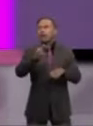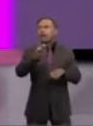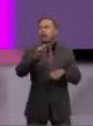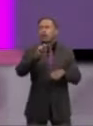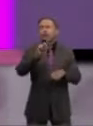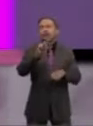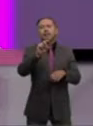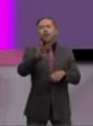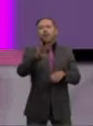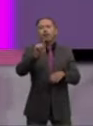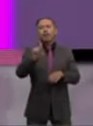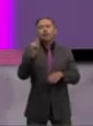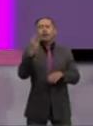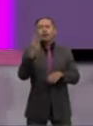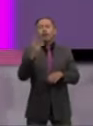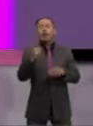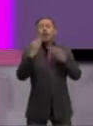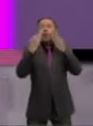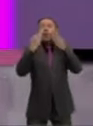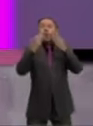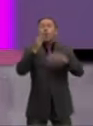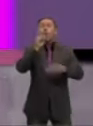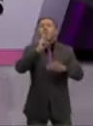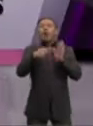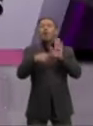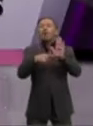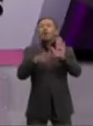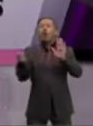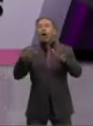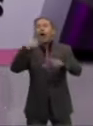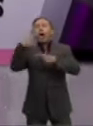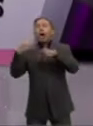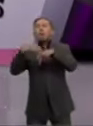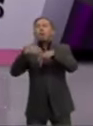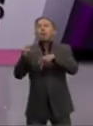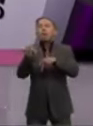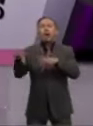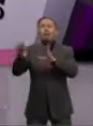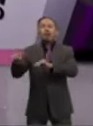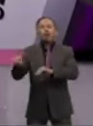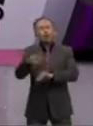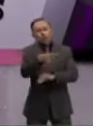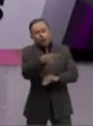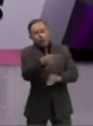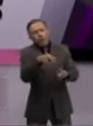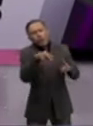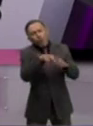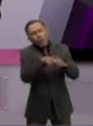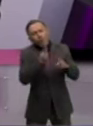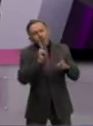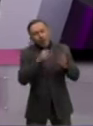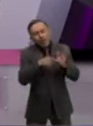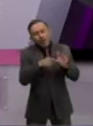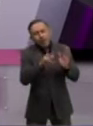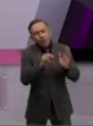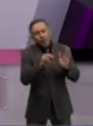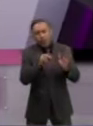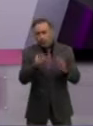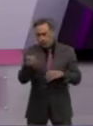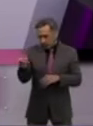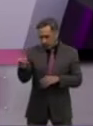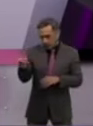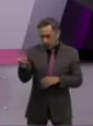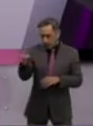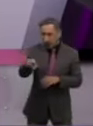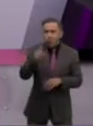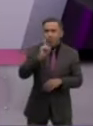35.3%. Dato, mata, relato. ¿Traes los homicidios o no? Gilberto, ¿quieres hablar? Natalia.